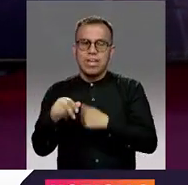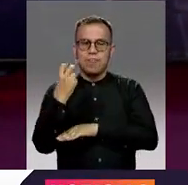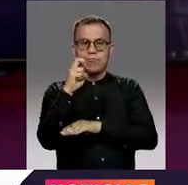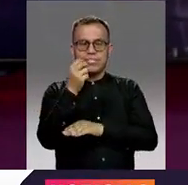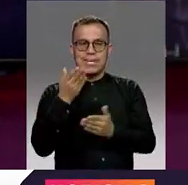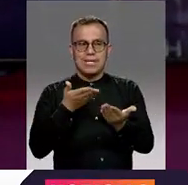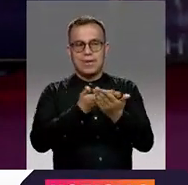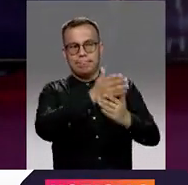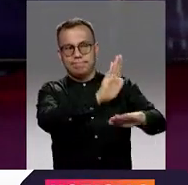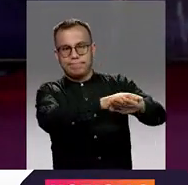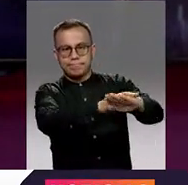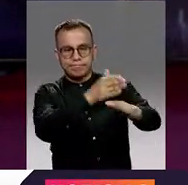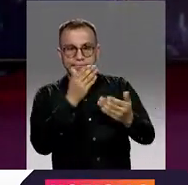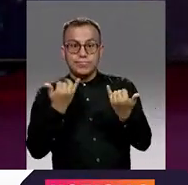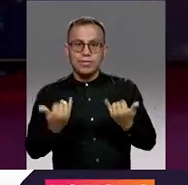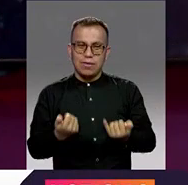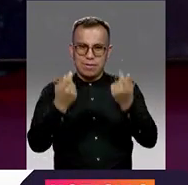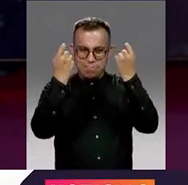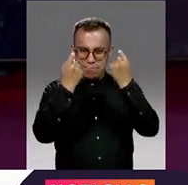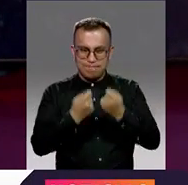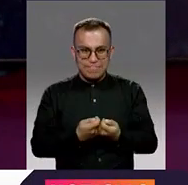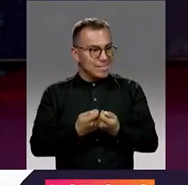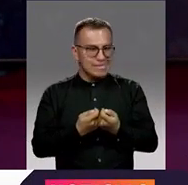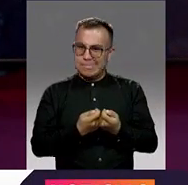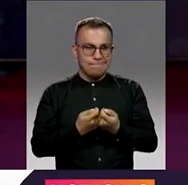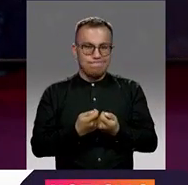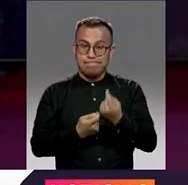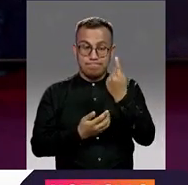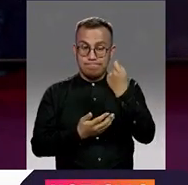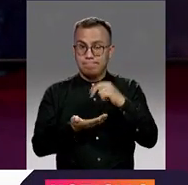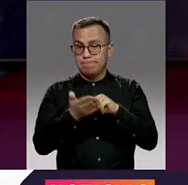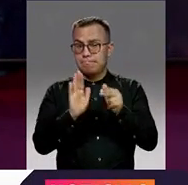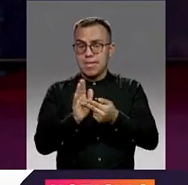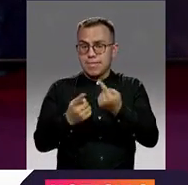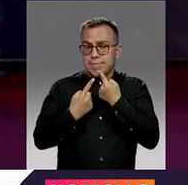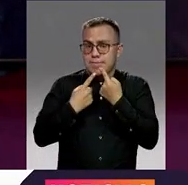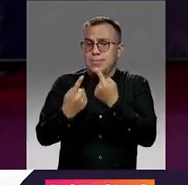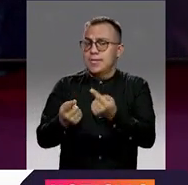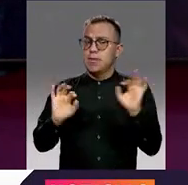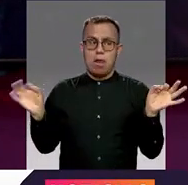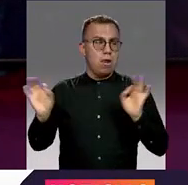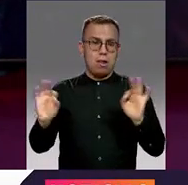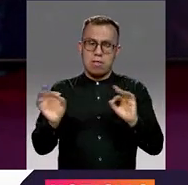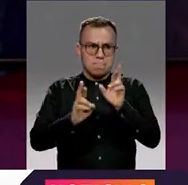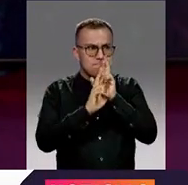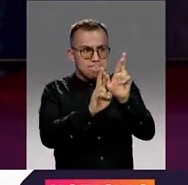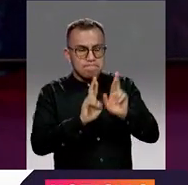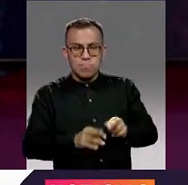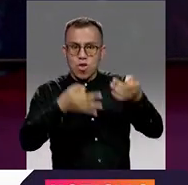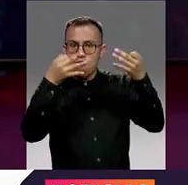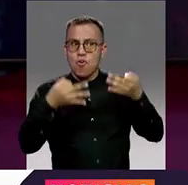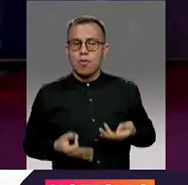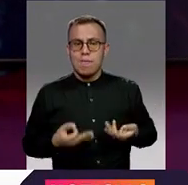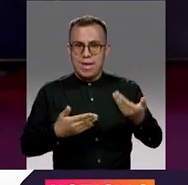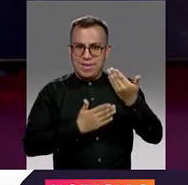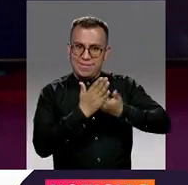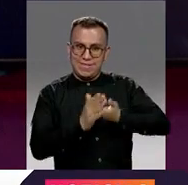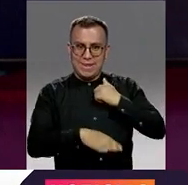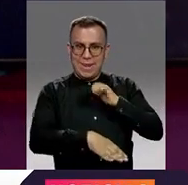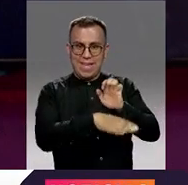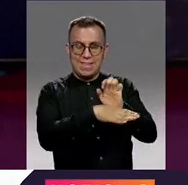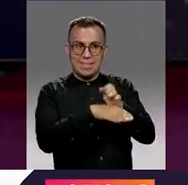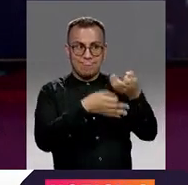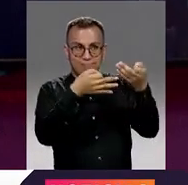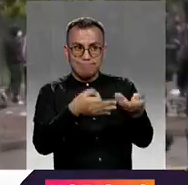Fiscalía General de la Nación. La cifra sigue sin tomarse en cuenta, incluso dicen que no han recibido una respuesta formal por parte del ente